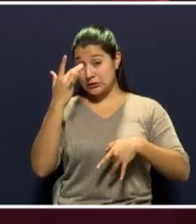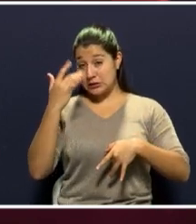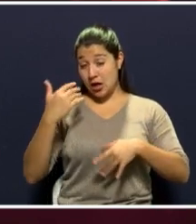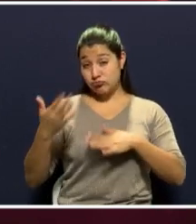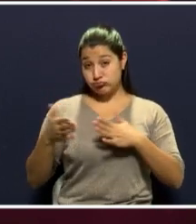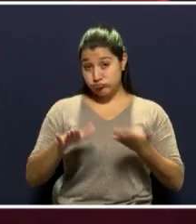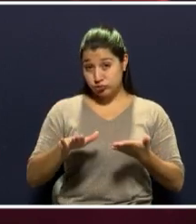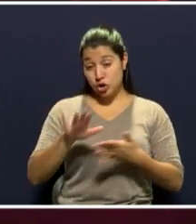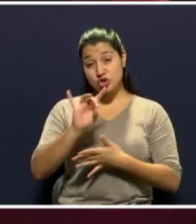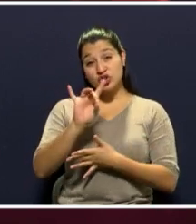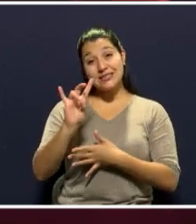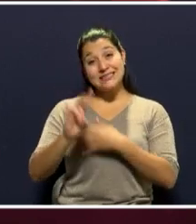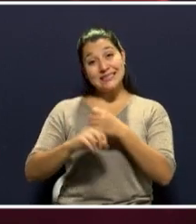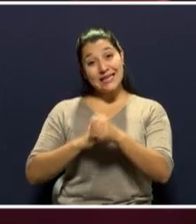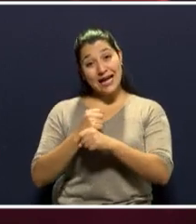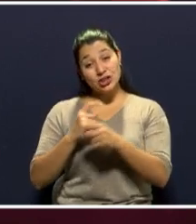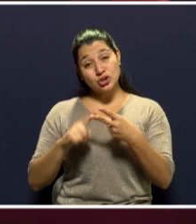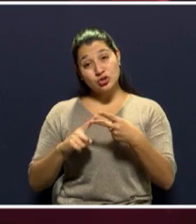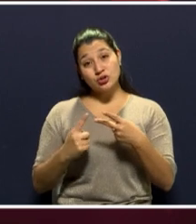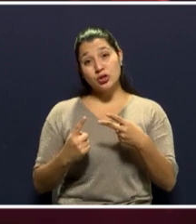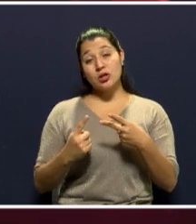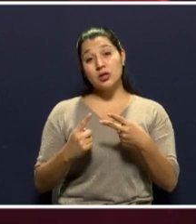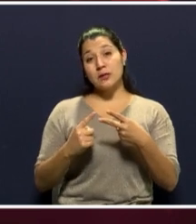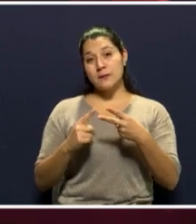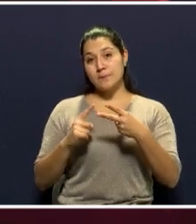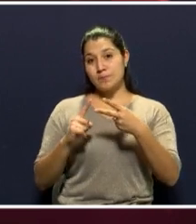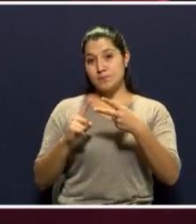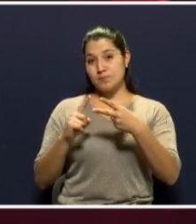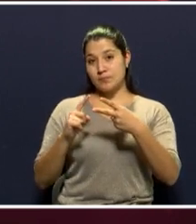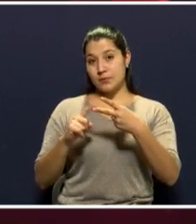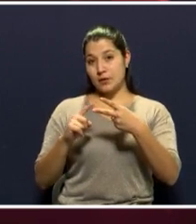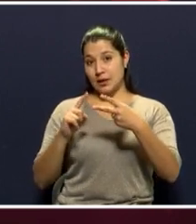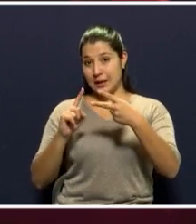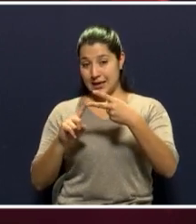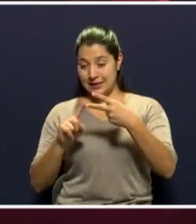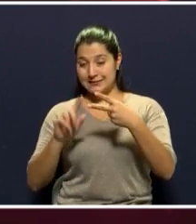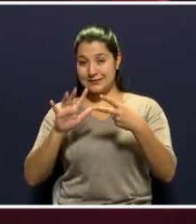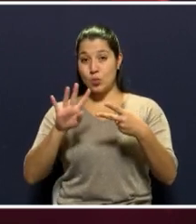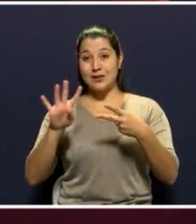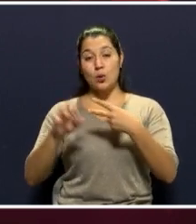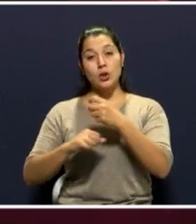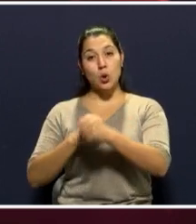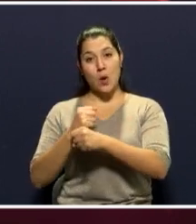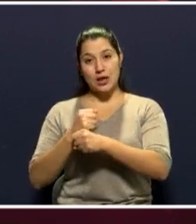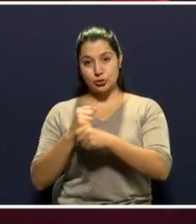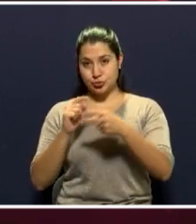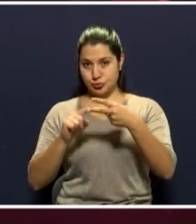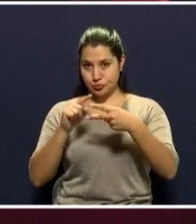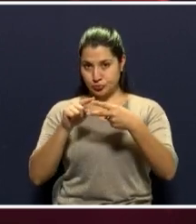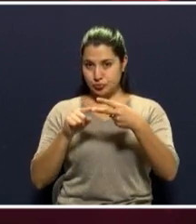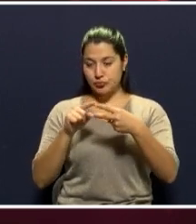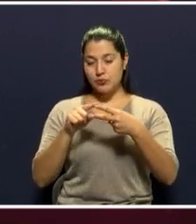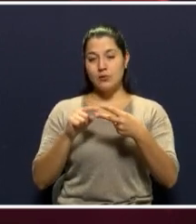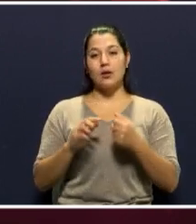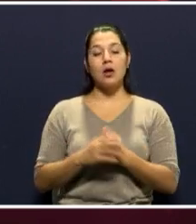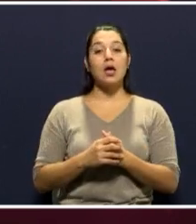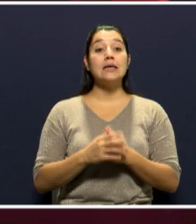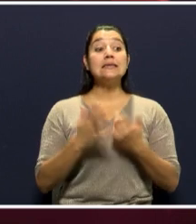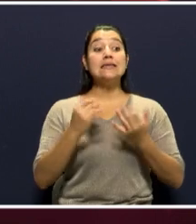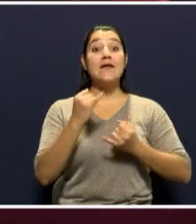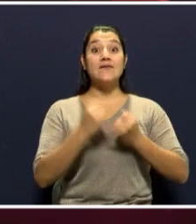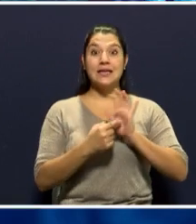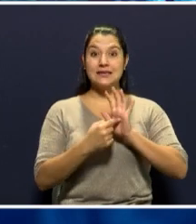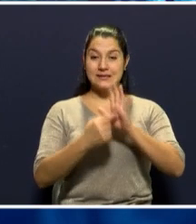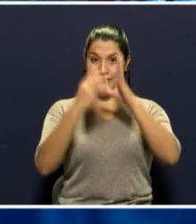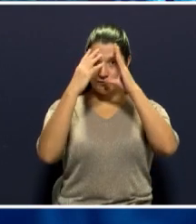de 87 años, quien fue la primera persona en fallecer. Finalmente vamos a ver la última pantalla.